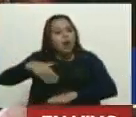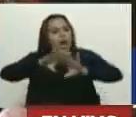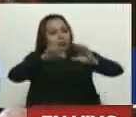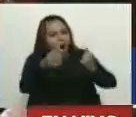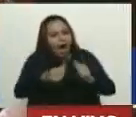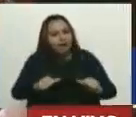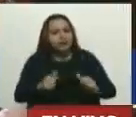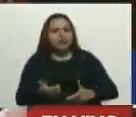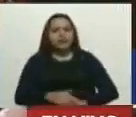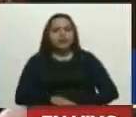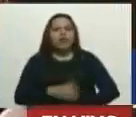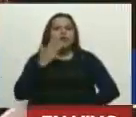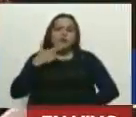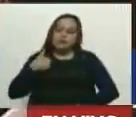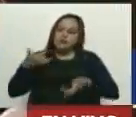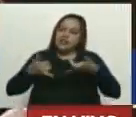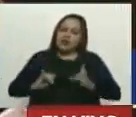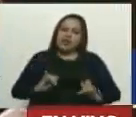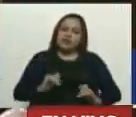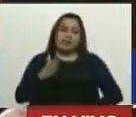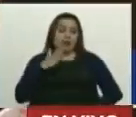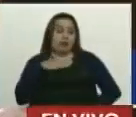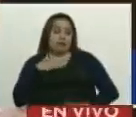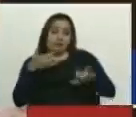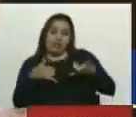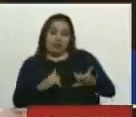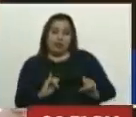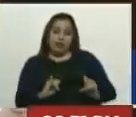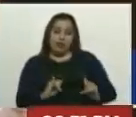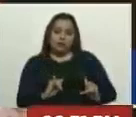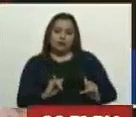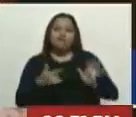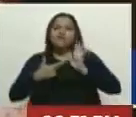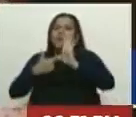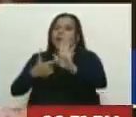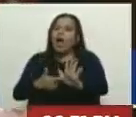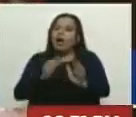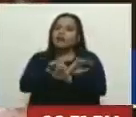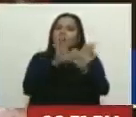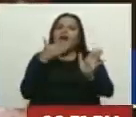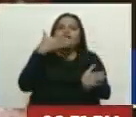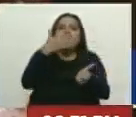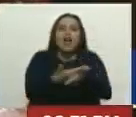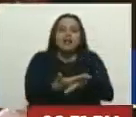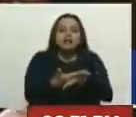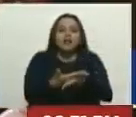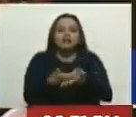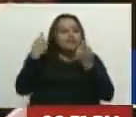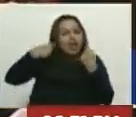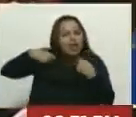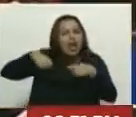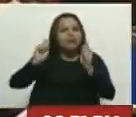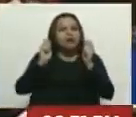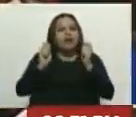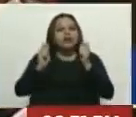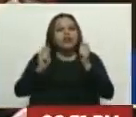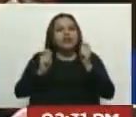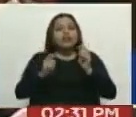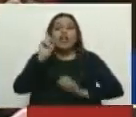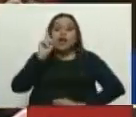lo es el caso de mi hijo. Mi hijo es vivo ejemplo de que gracias al tratamiento terapéutico un